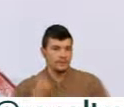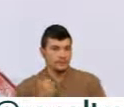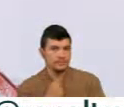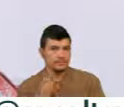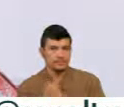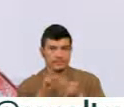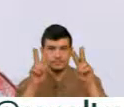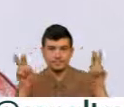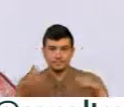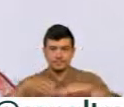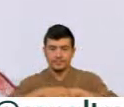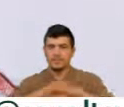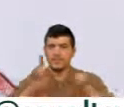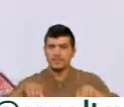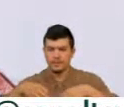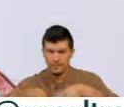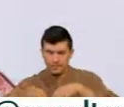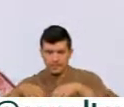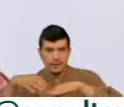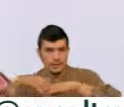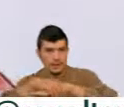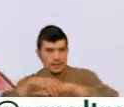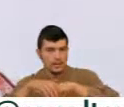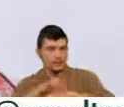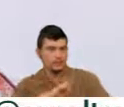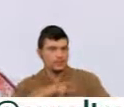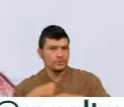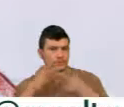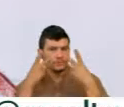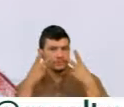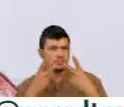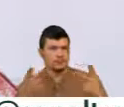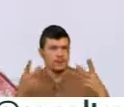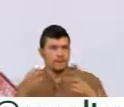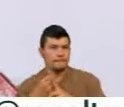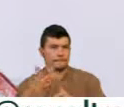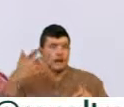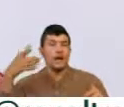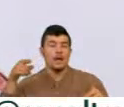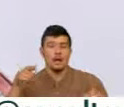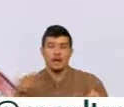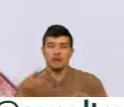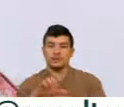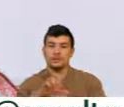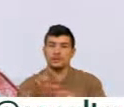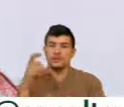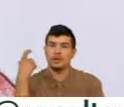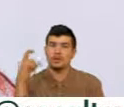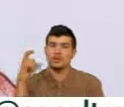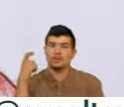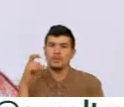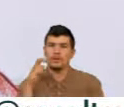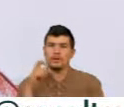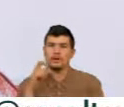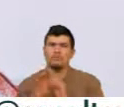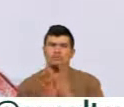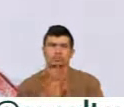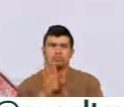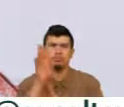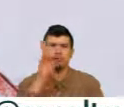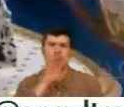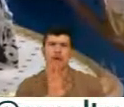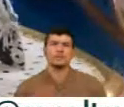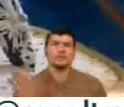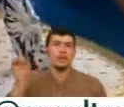sector de las manufacturas creemos que es visibilizar los y vender a la ciudad de cúcuta como una ciudad maquila para marcas nacionales y marcas